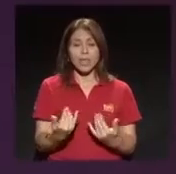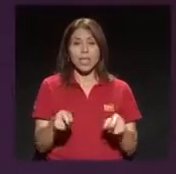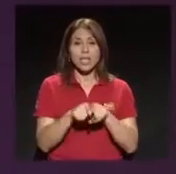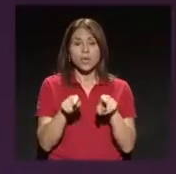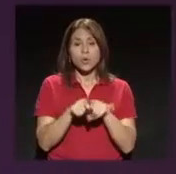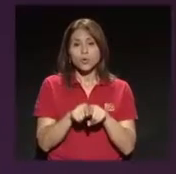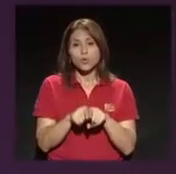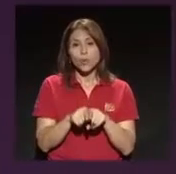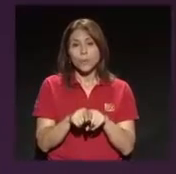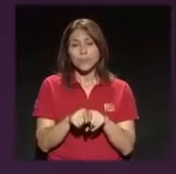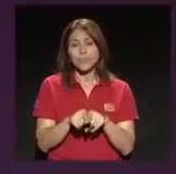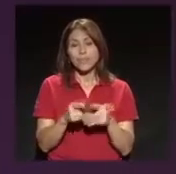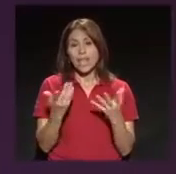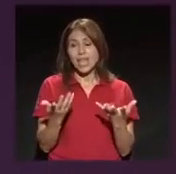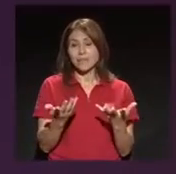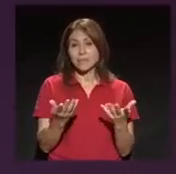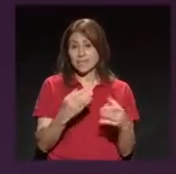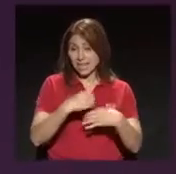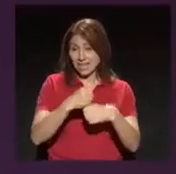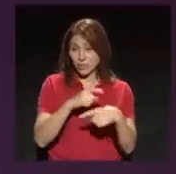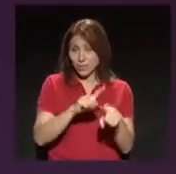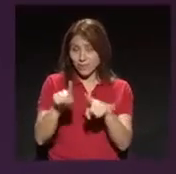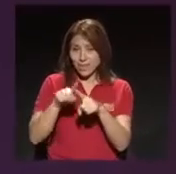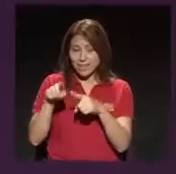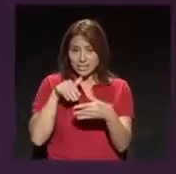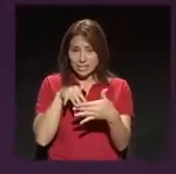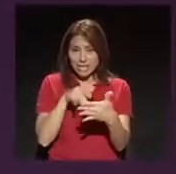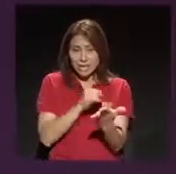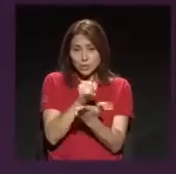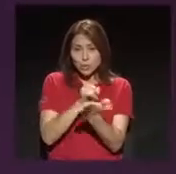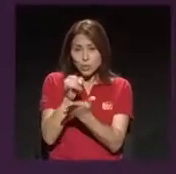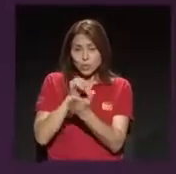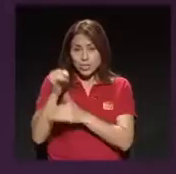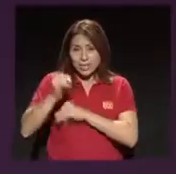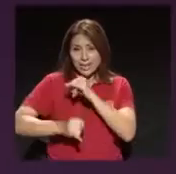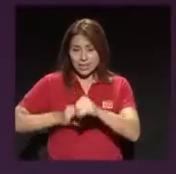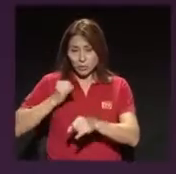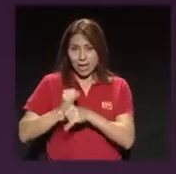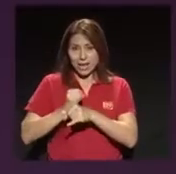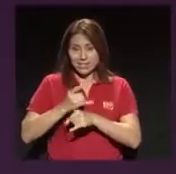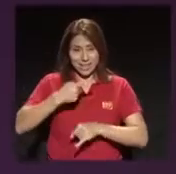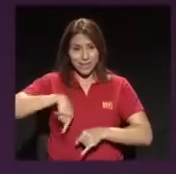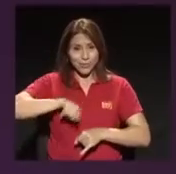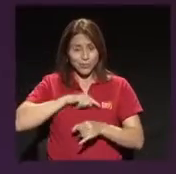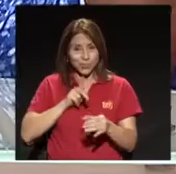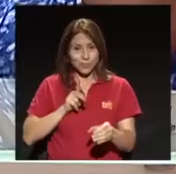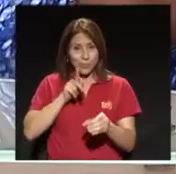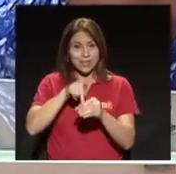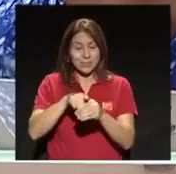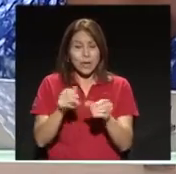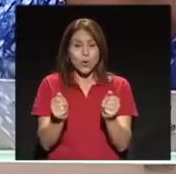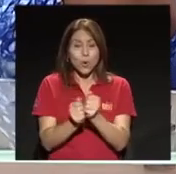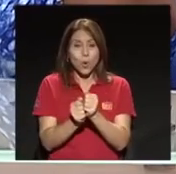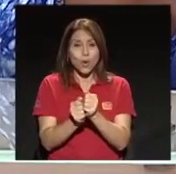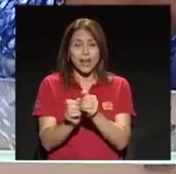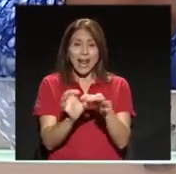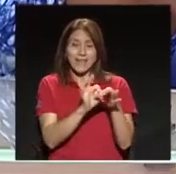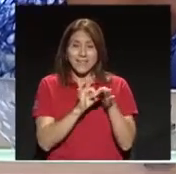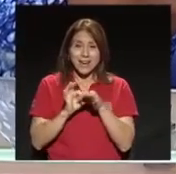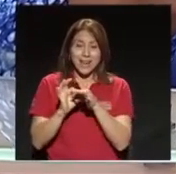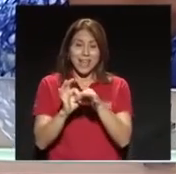Incluso en estudios, digamos, internacionales donde nosotros hemos participado con la red de Alianza para el Progreso de